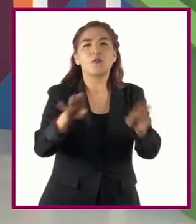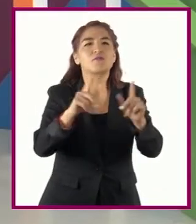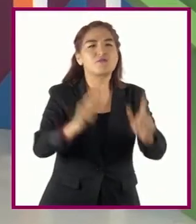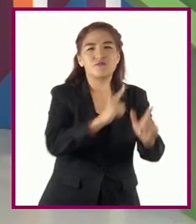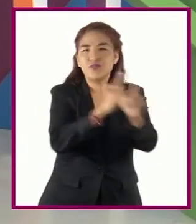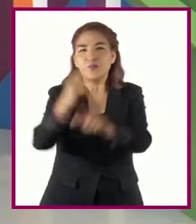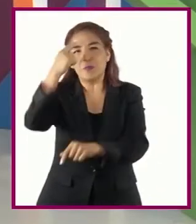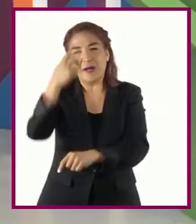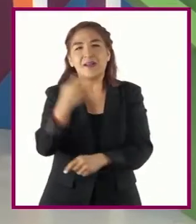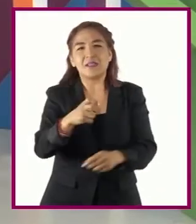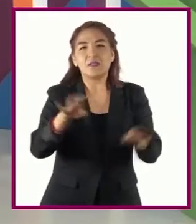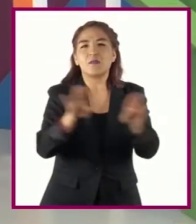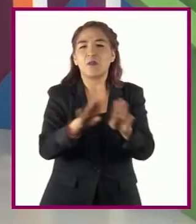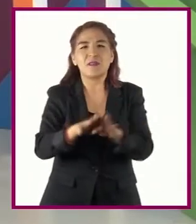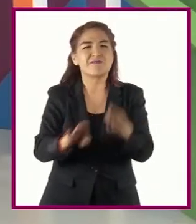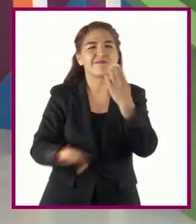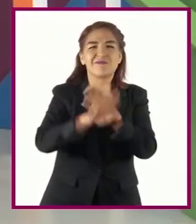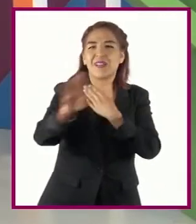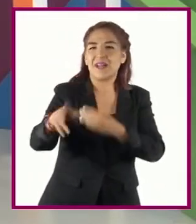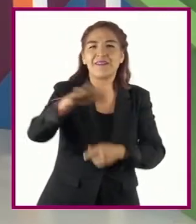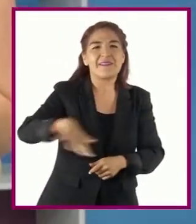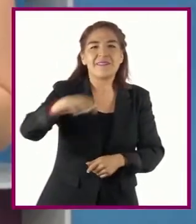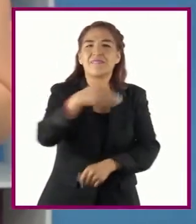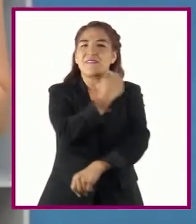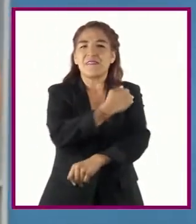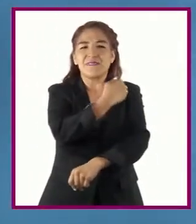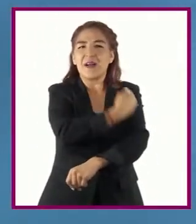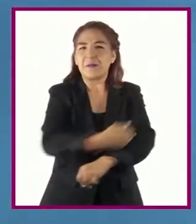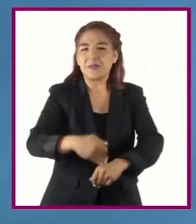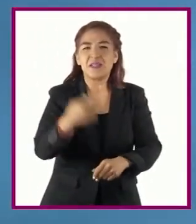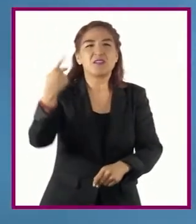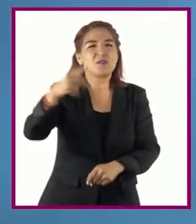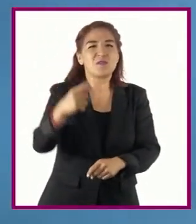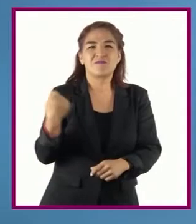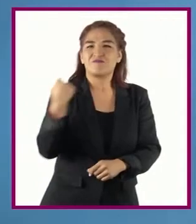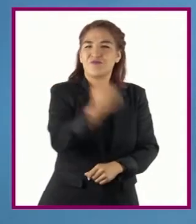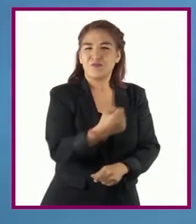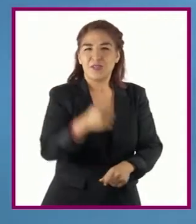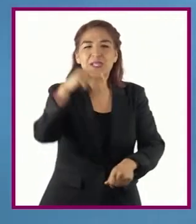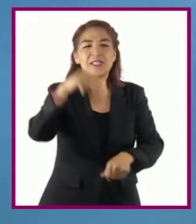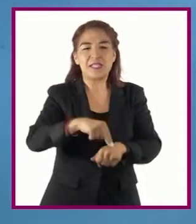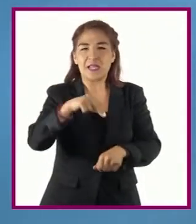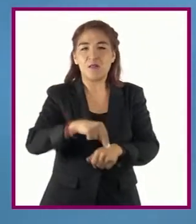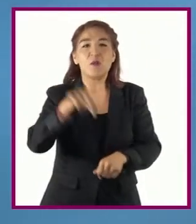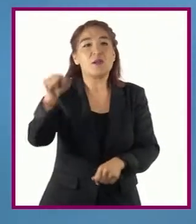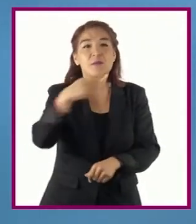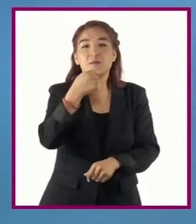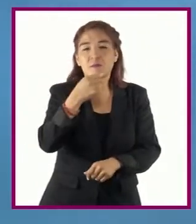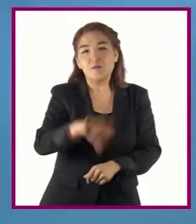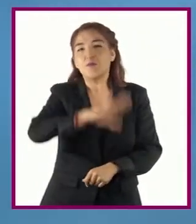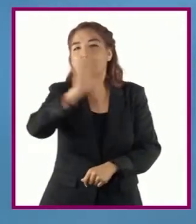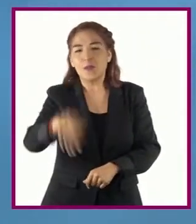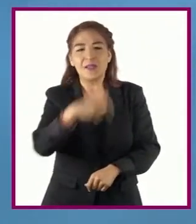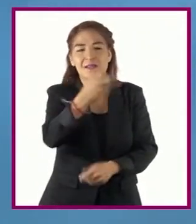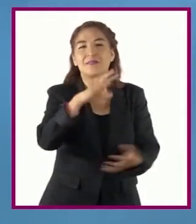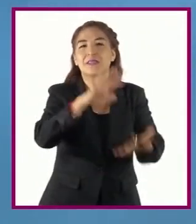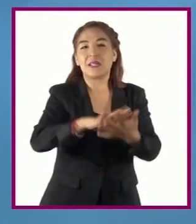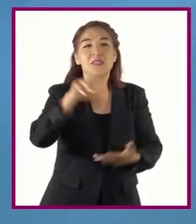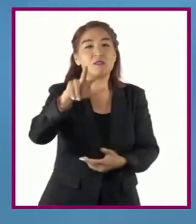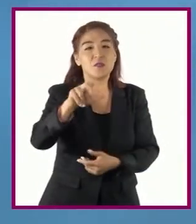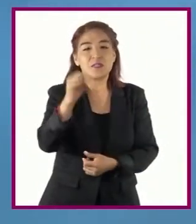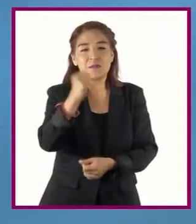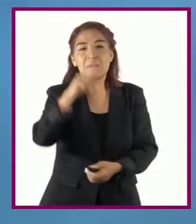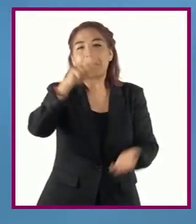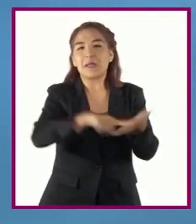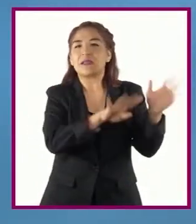la dictadura de la familia Somoza en Nicaragua. Ricardo Morales murió en la prisión de Nandaime el 18 de septiembre